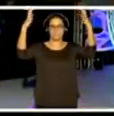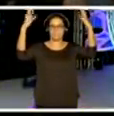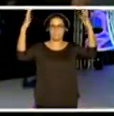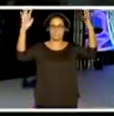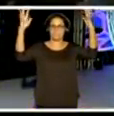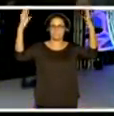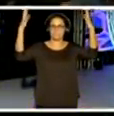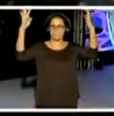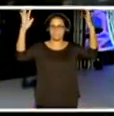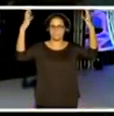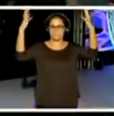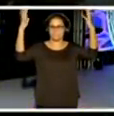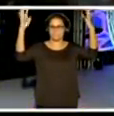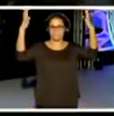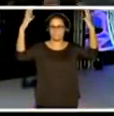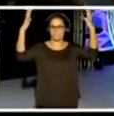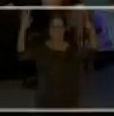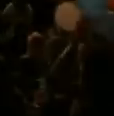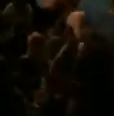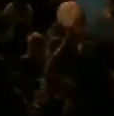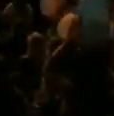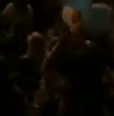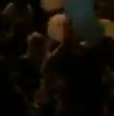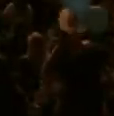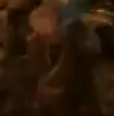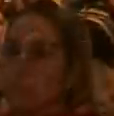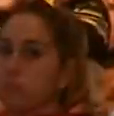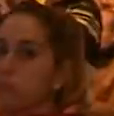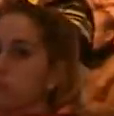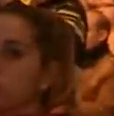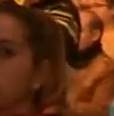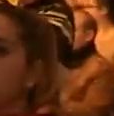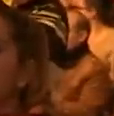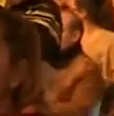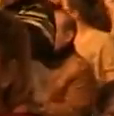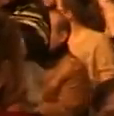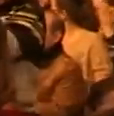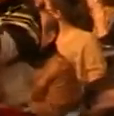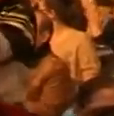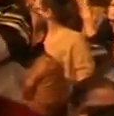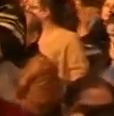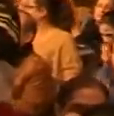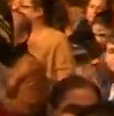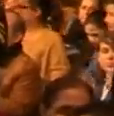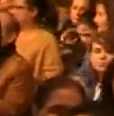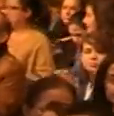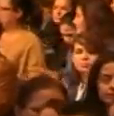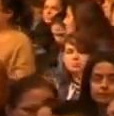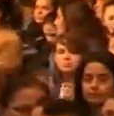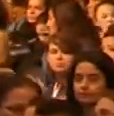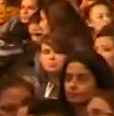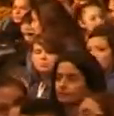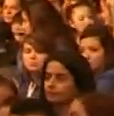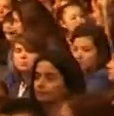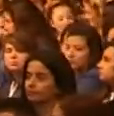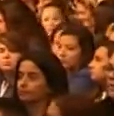Magnífica primera canción con una estupenda manera de presentarlo. ¿Qué se puede decir de estos bambones grandiosos, como ven ustedes,